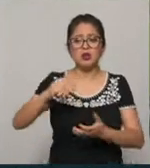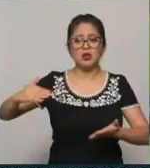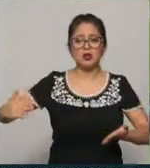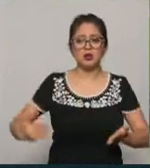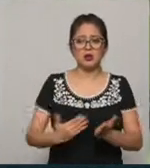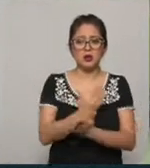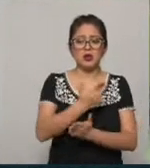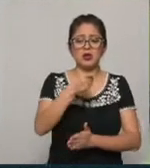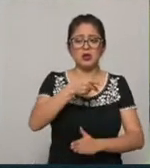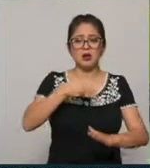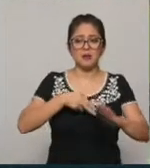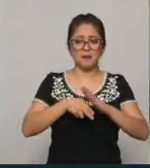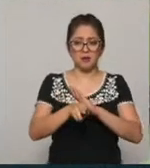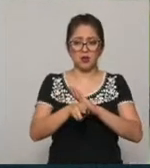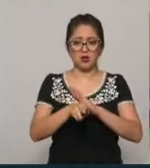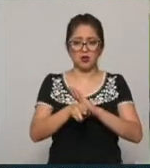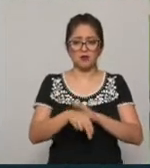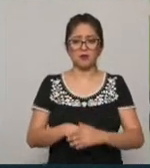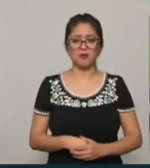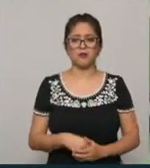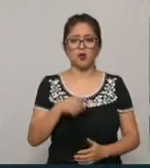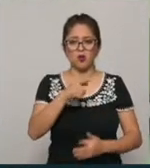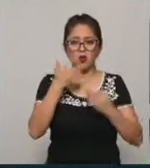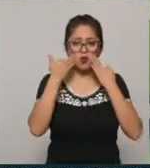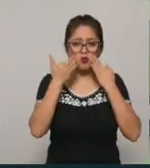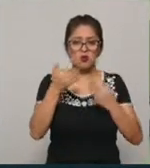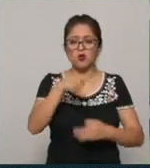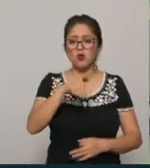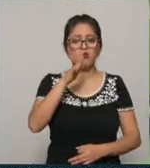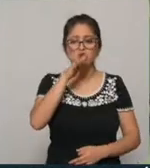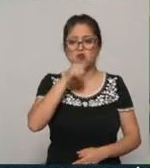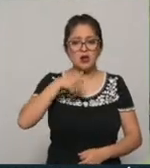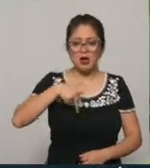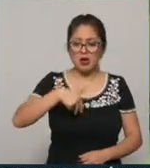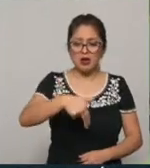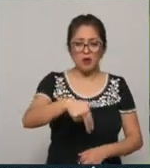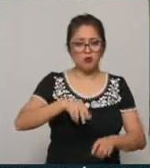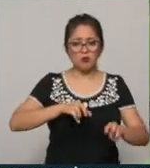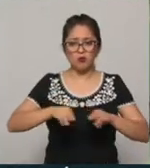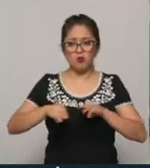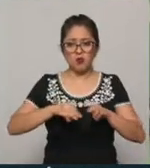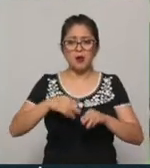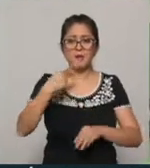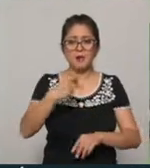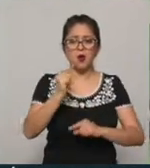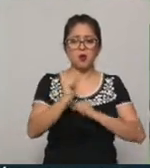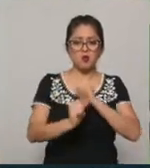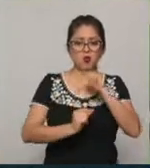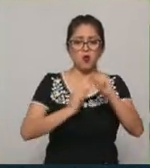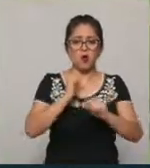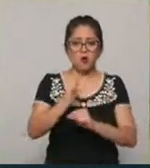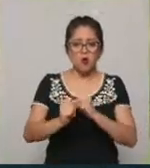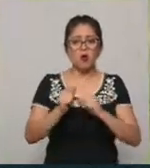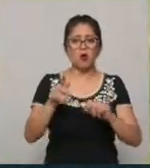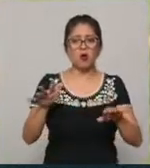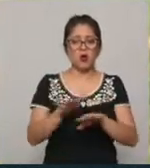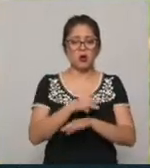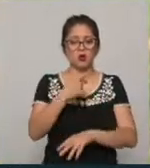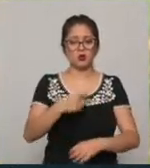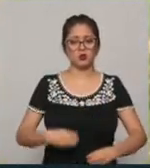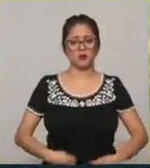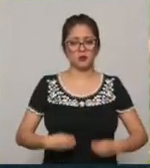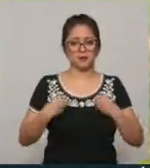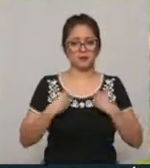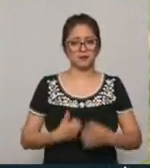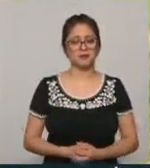el tren. Como ven, pues él no puede caminar, sin embargo, pues va mejorando, va evolucionando muy bien. Así